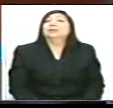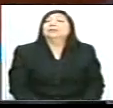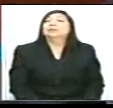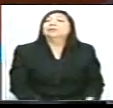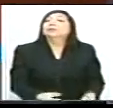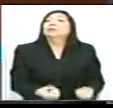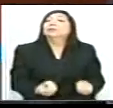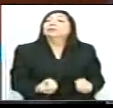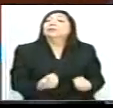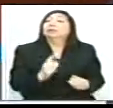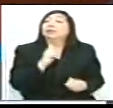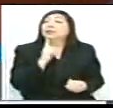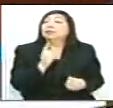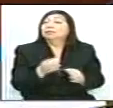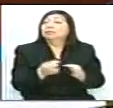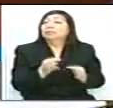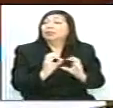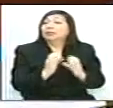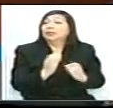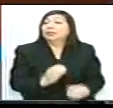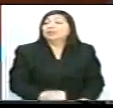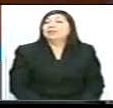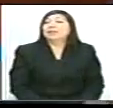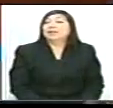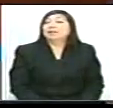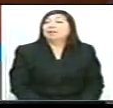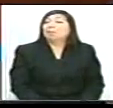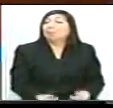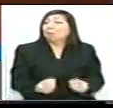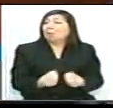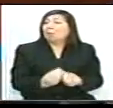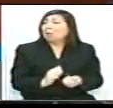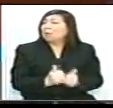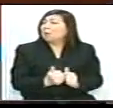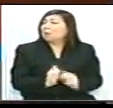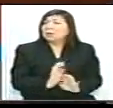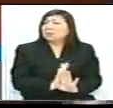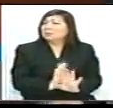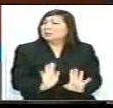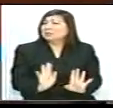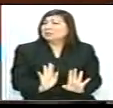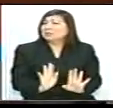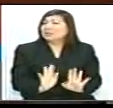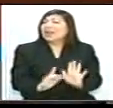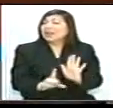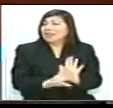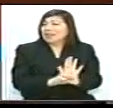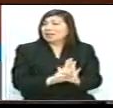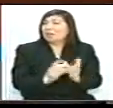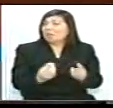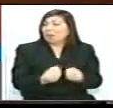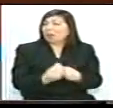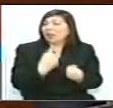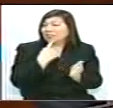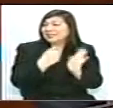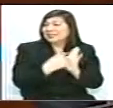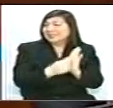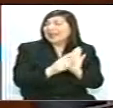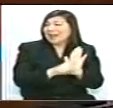como está argumentando nuestro colega, señalando que es una pequeña modificación. Sí, en la ley es una pequeña